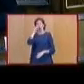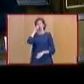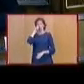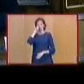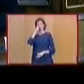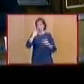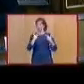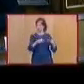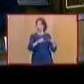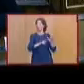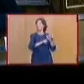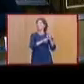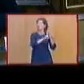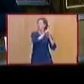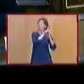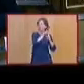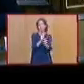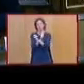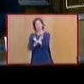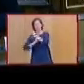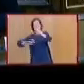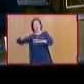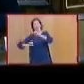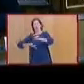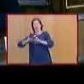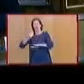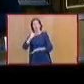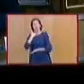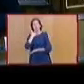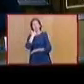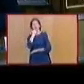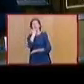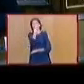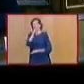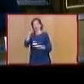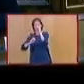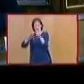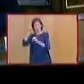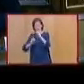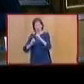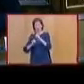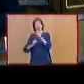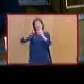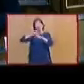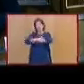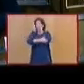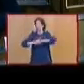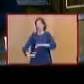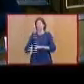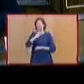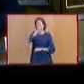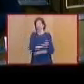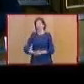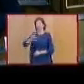Canarias sigue con tasas de paro cercanas al 30%. Tenemos uno de los índices de pobreza más altos de España, la tasa de paro